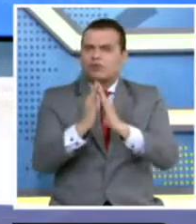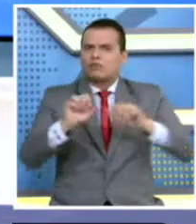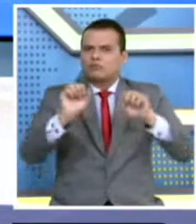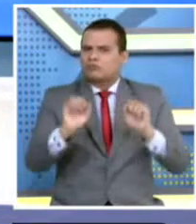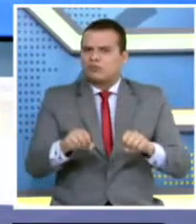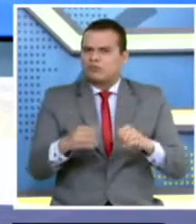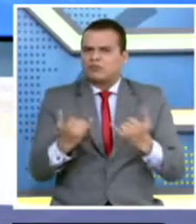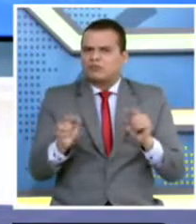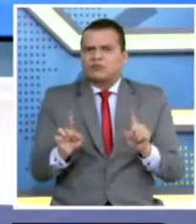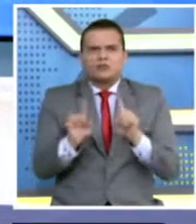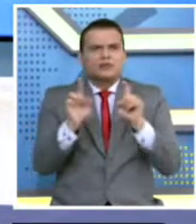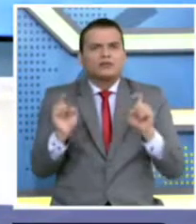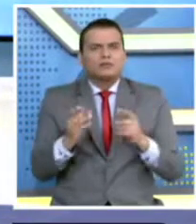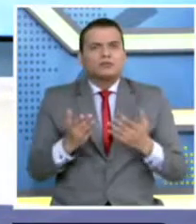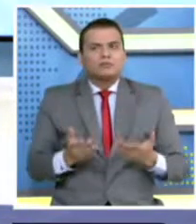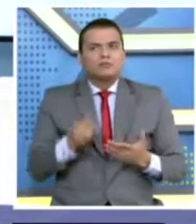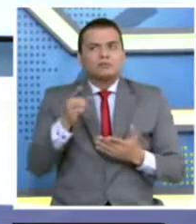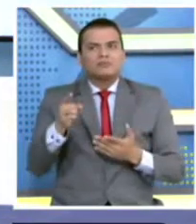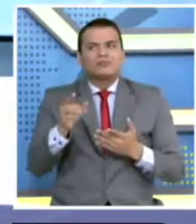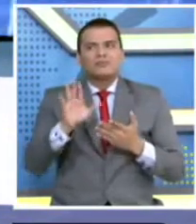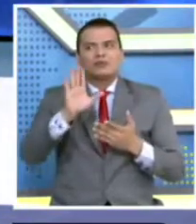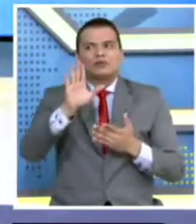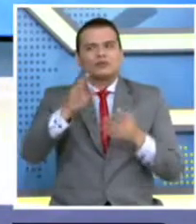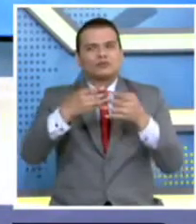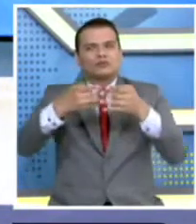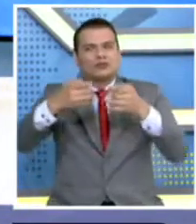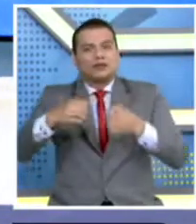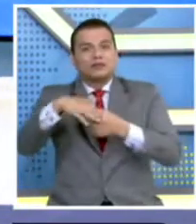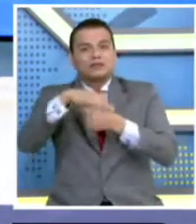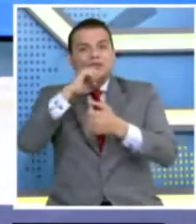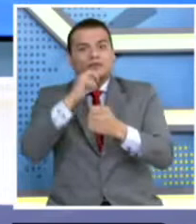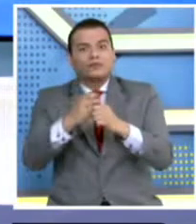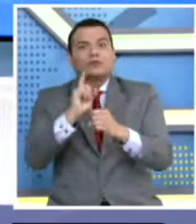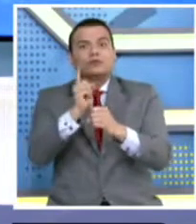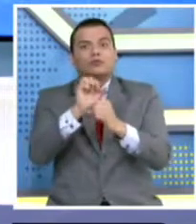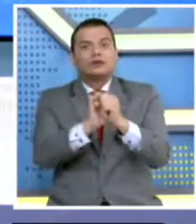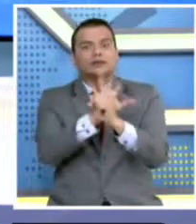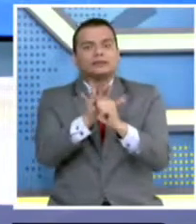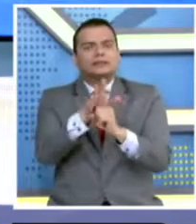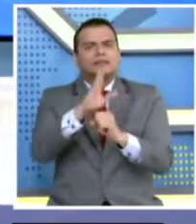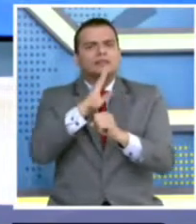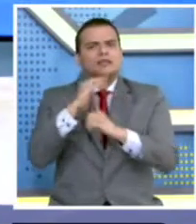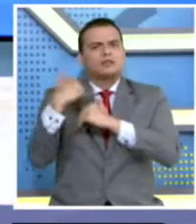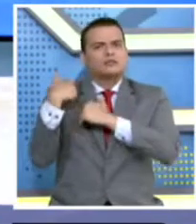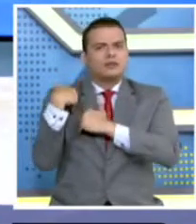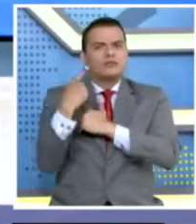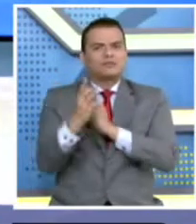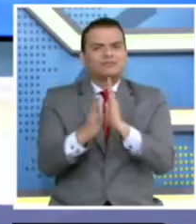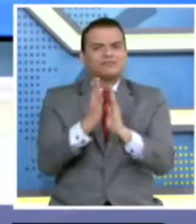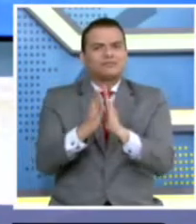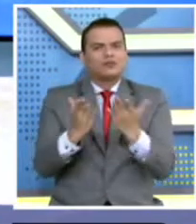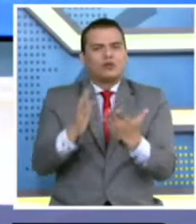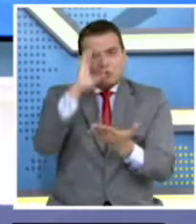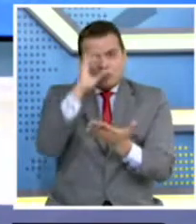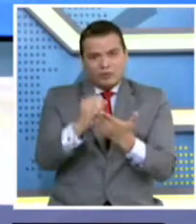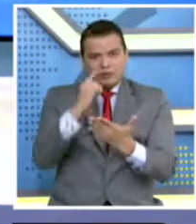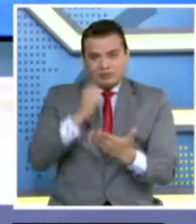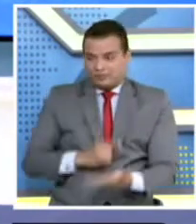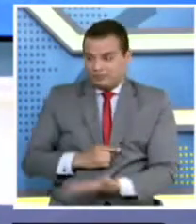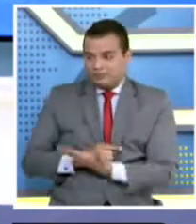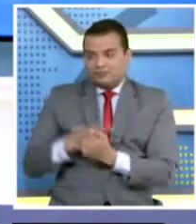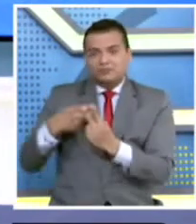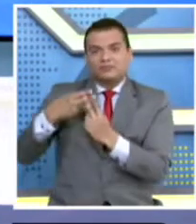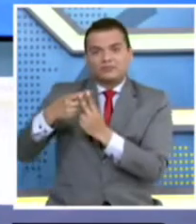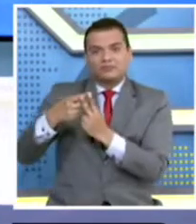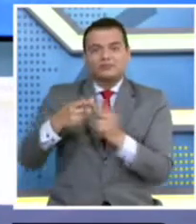que nos diga quién debe asumir la responsabilidad de la situación que se vive en la cárcel de Villahermosa de Cali. Use la etiqueta Opino en 90 porque